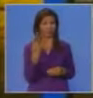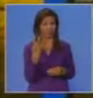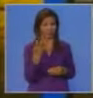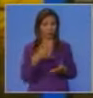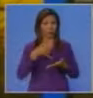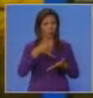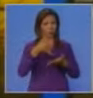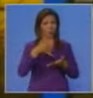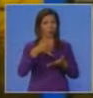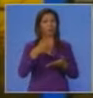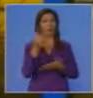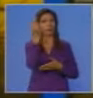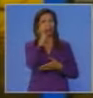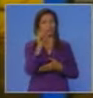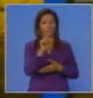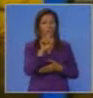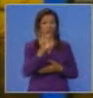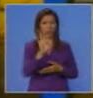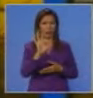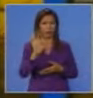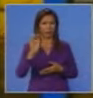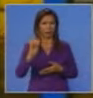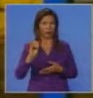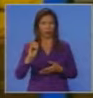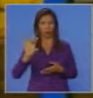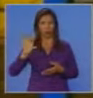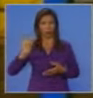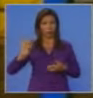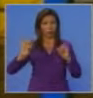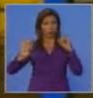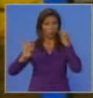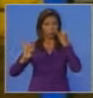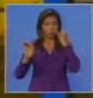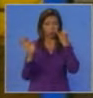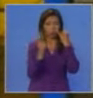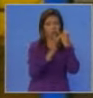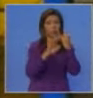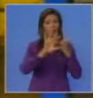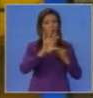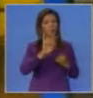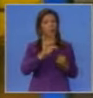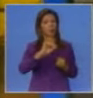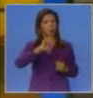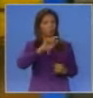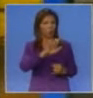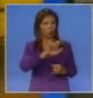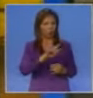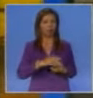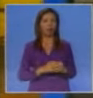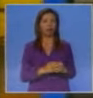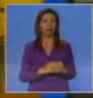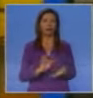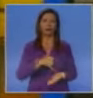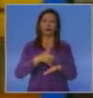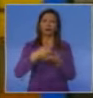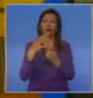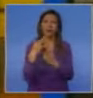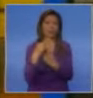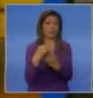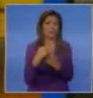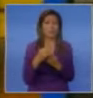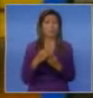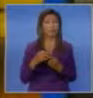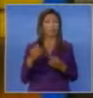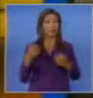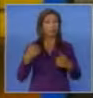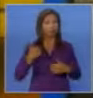Italia 90. Entre el 8 de junio y el 8 de julio se desarrolló una Copa inolvidable en donde por segunda vez consecutiva argentinos